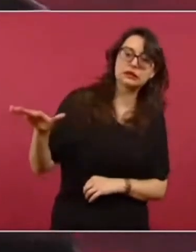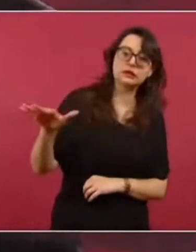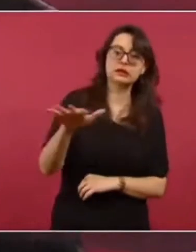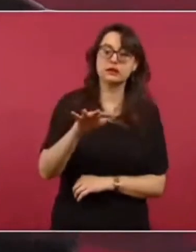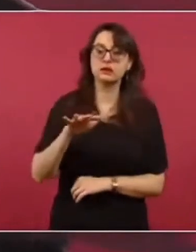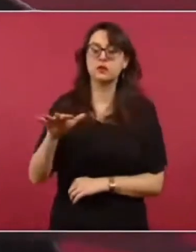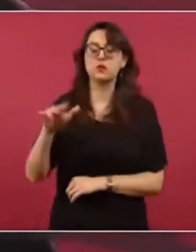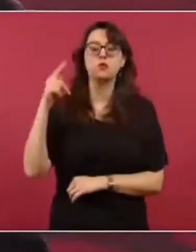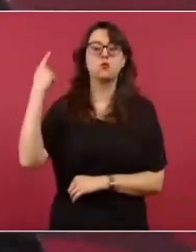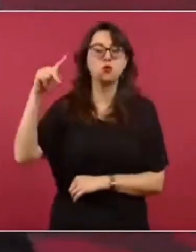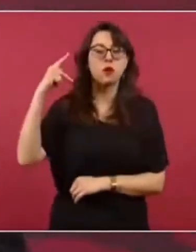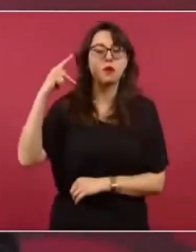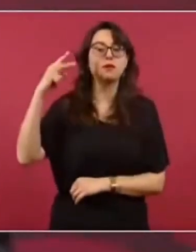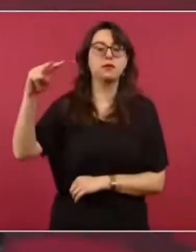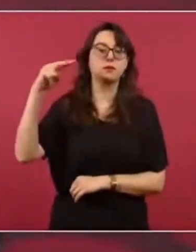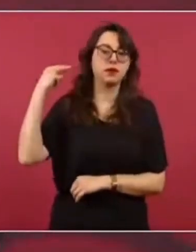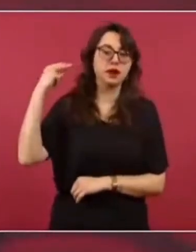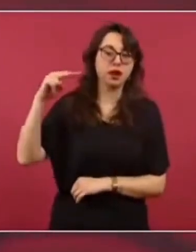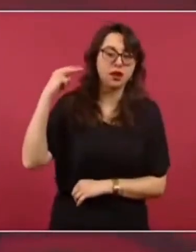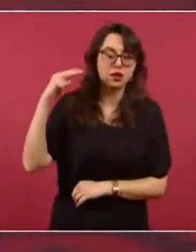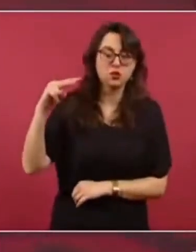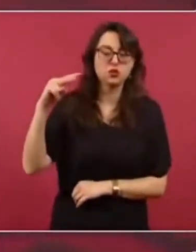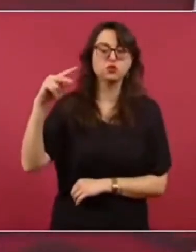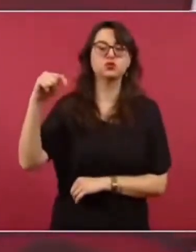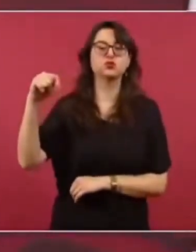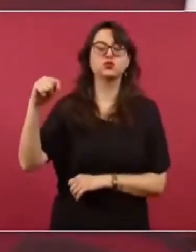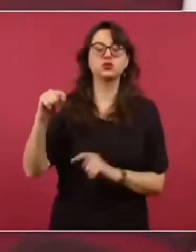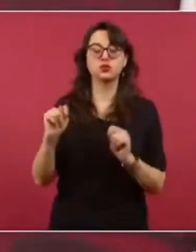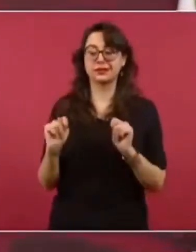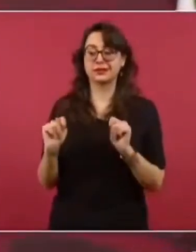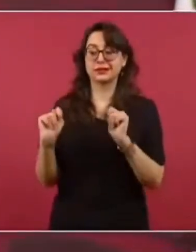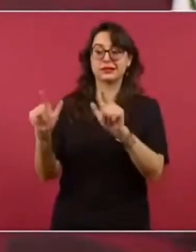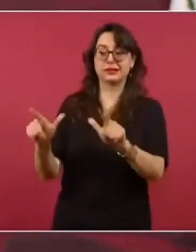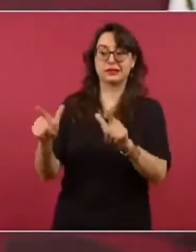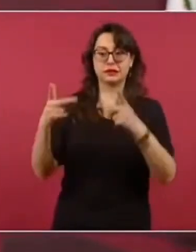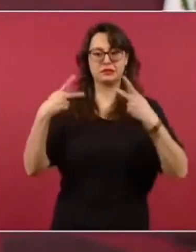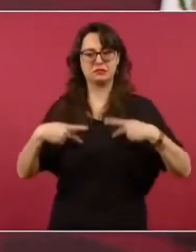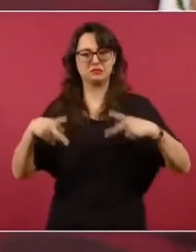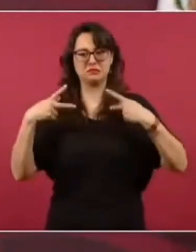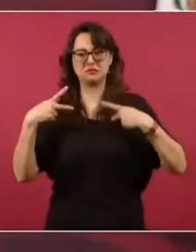en Puebla, en Veracruz, en Tlaxcala,